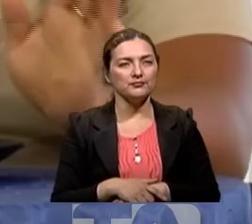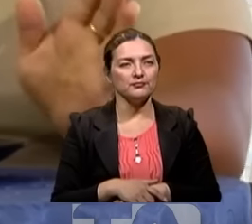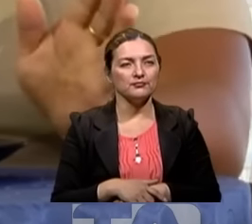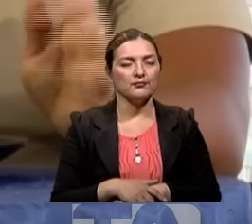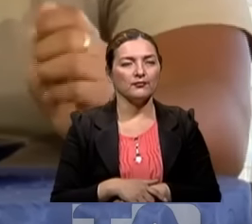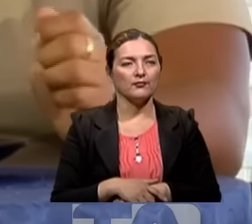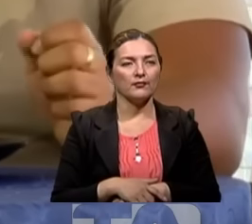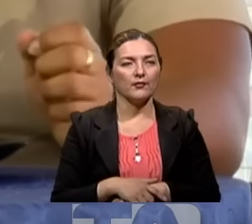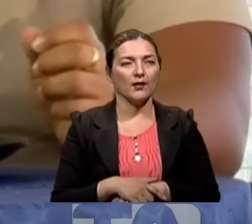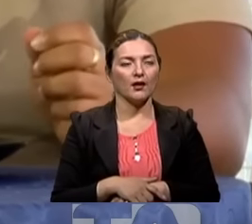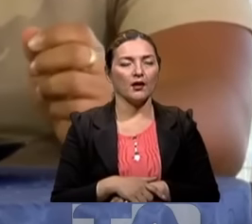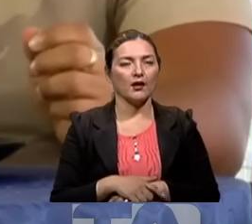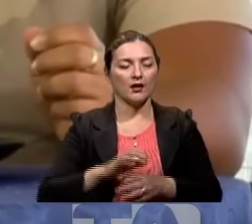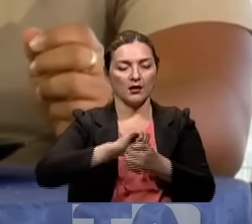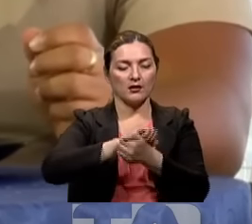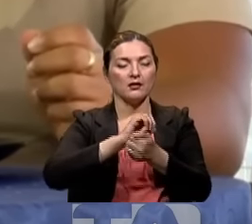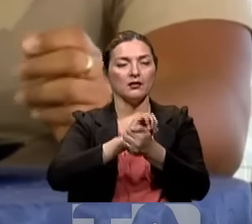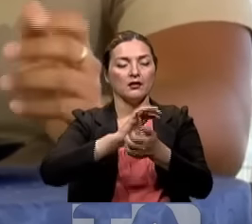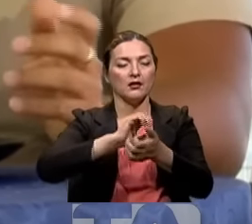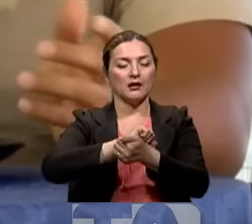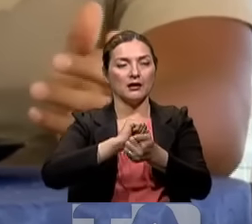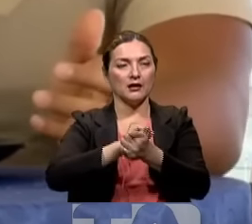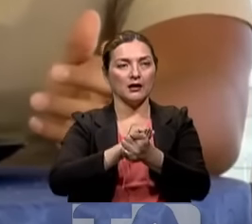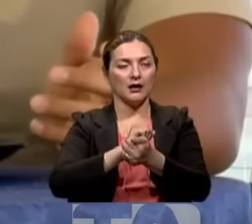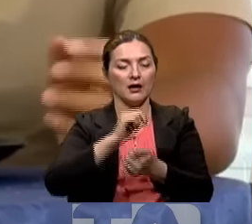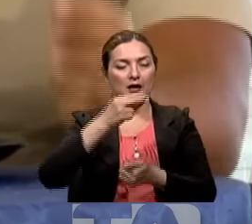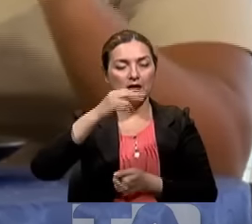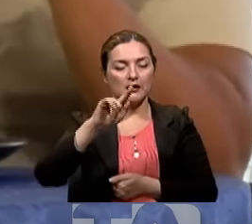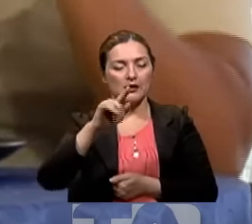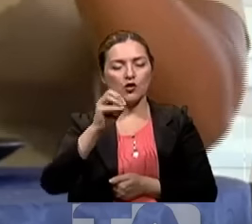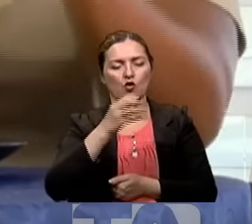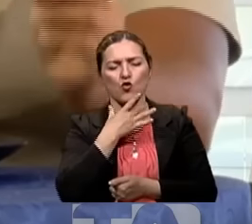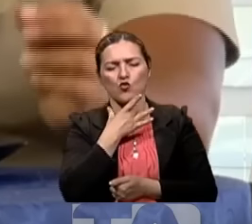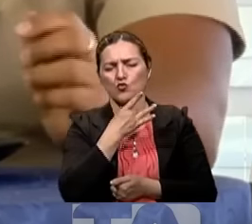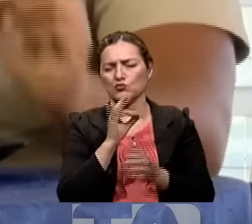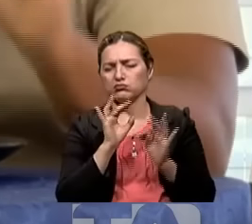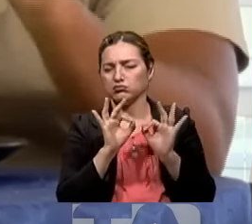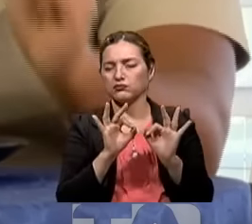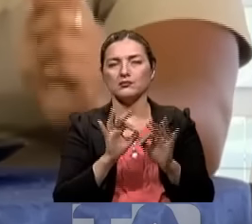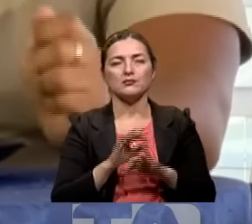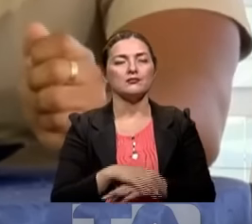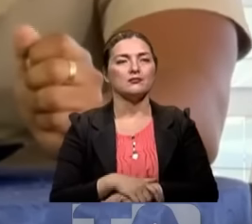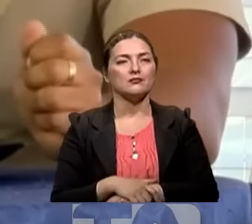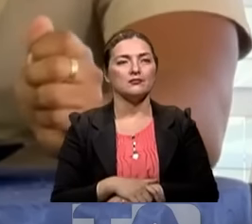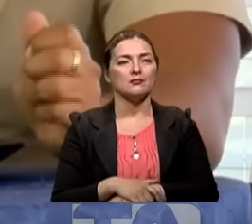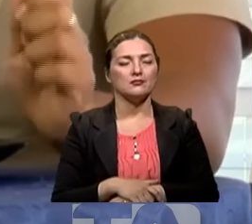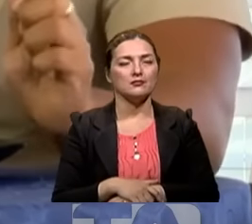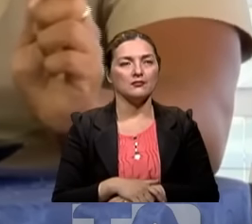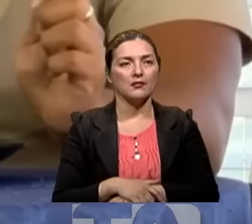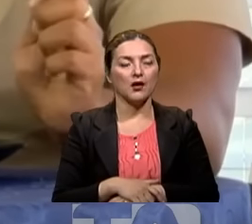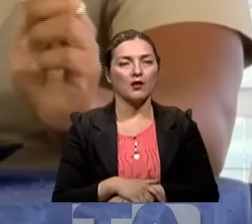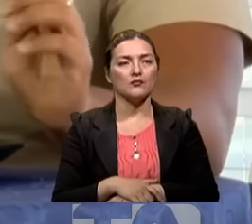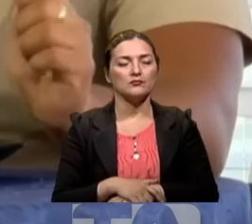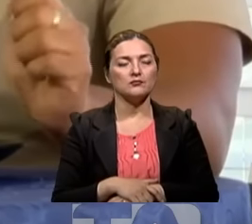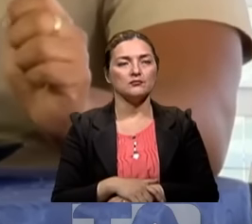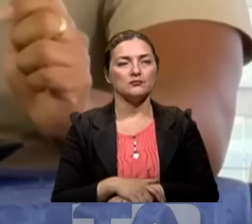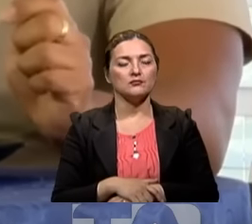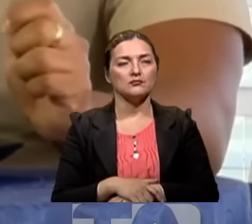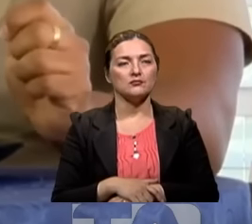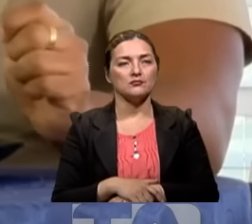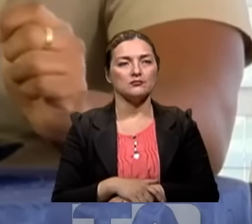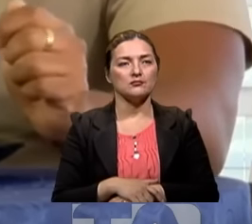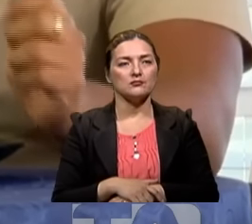el relleno, digo, es con queso, que es el que vamos a calificar. Me gustó bastante, tiene un retrogusto chévere, bastante rico. Así que, por mi